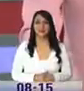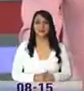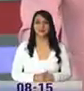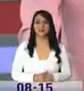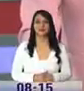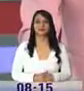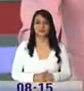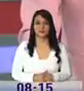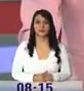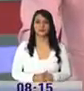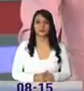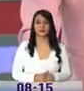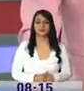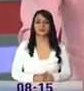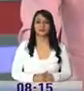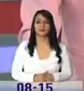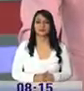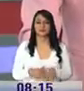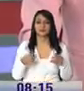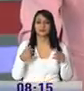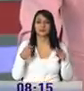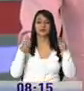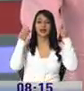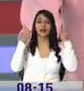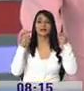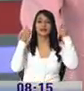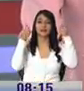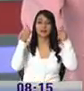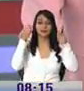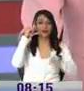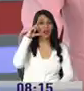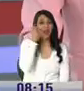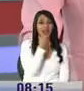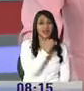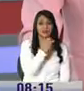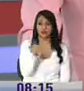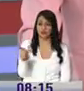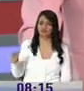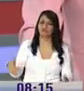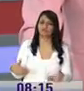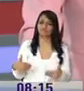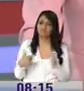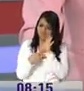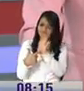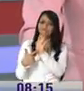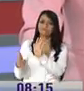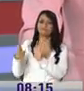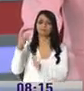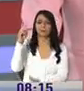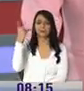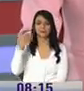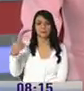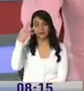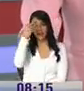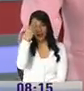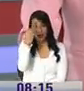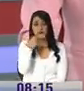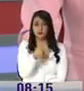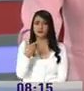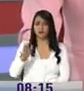respuesta al desafío realizado por el candidato Guillermo lazo al vicepresidencial Jorge glas el oficialista realizó su declaración